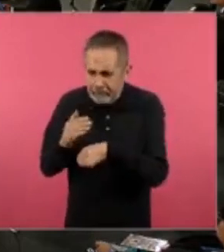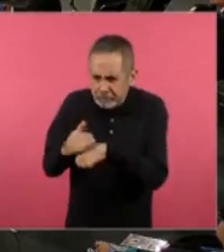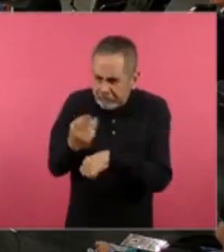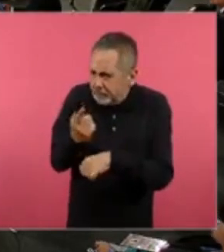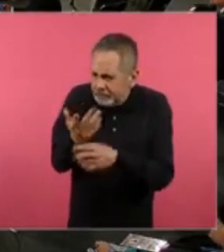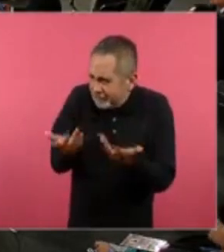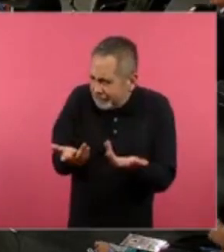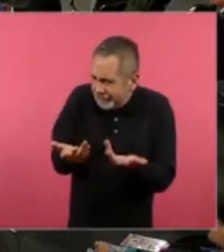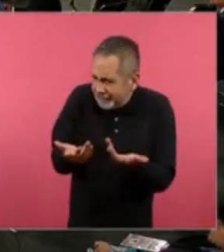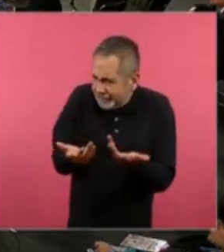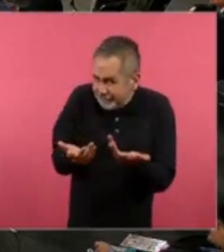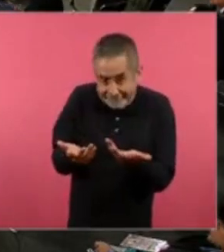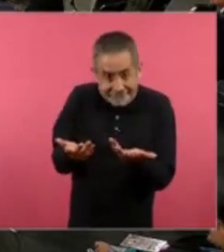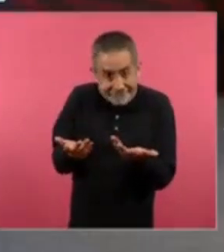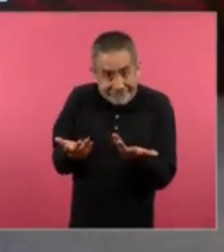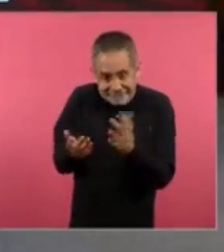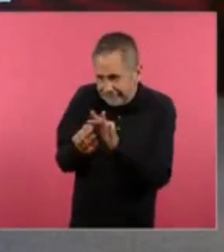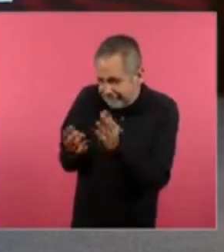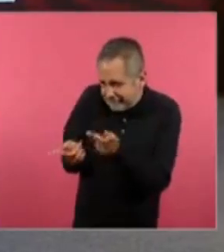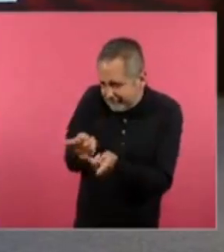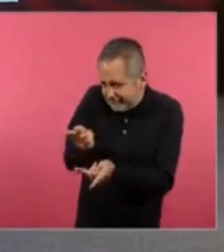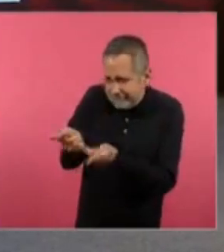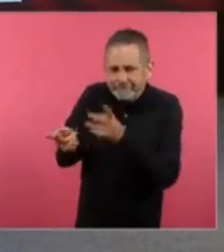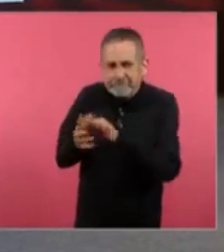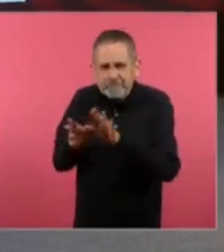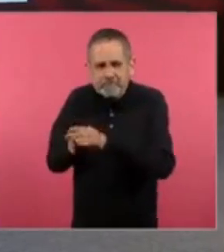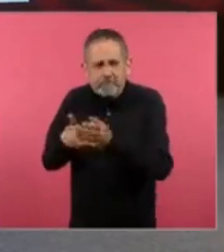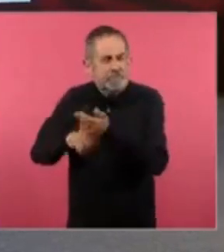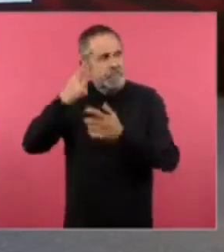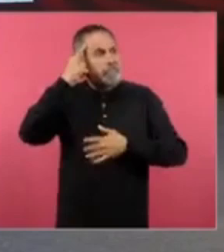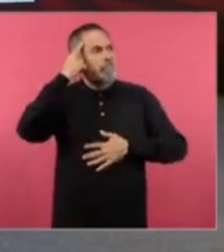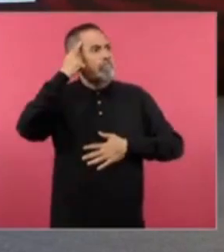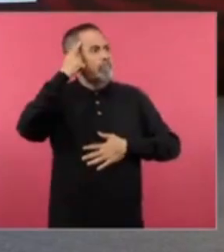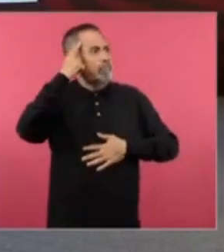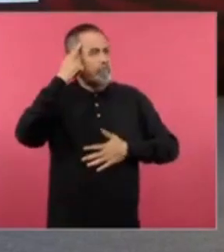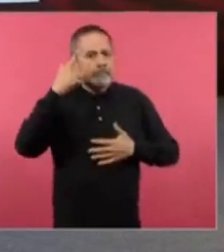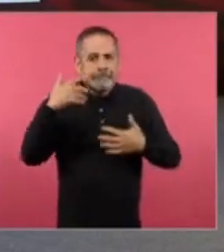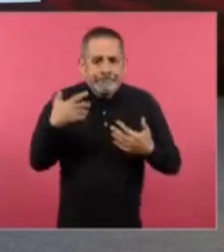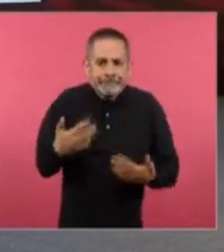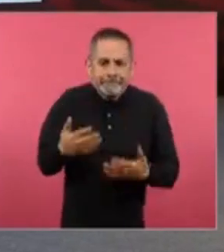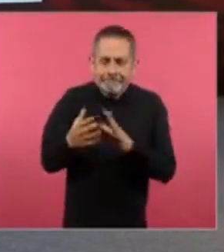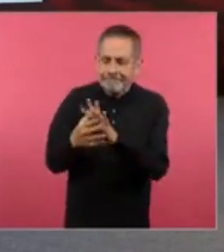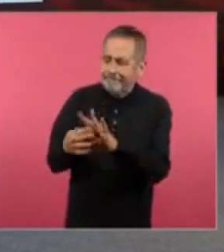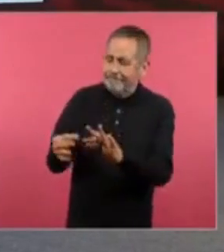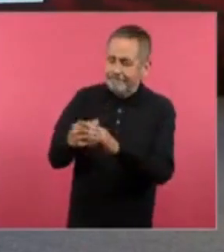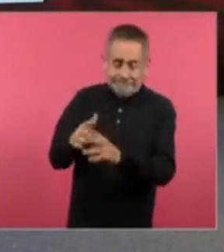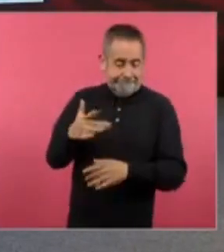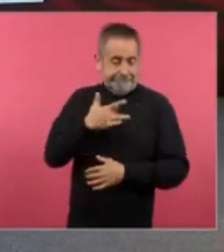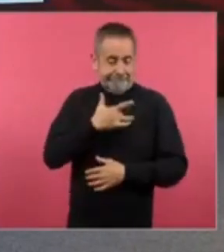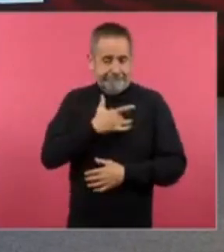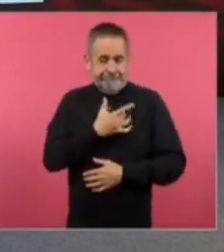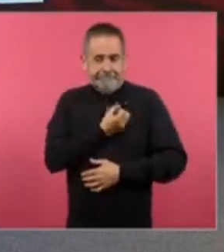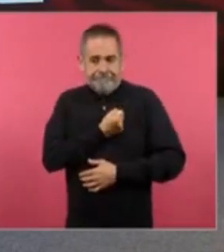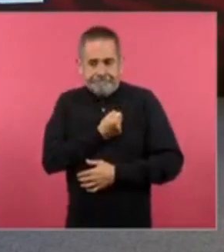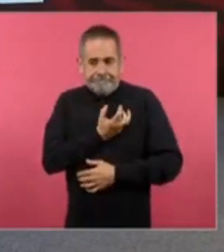hago ejercicio? Entonces necesitamos ver pues qué función tiene el corazón. Esta actividad lo que